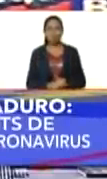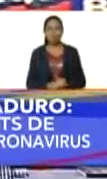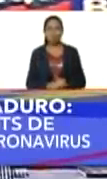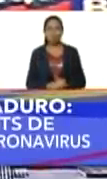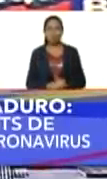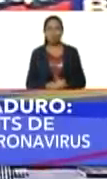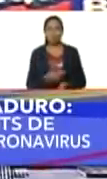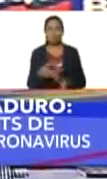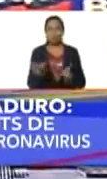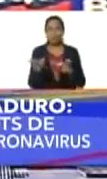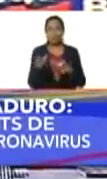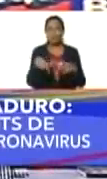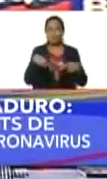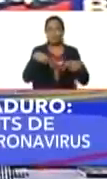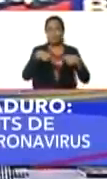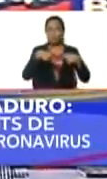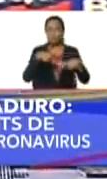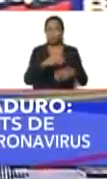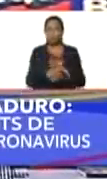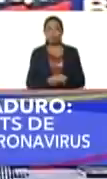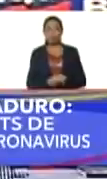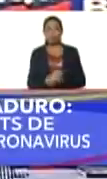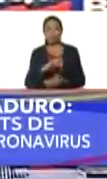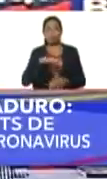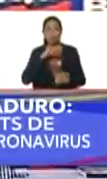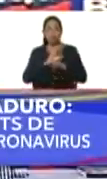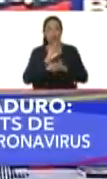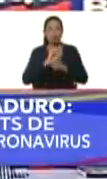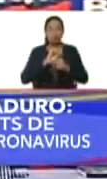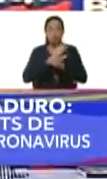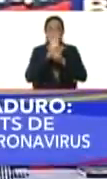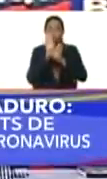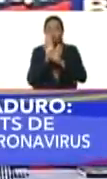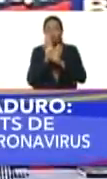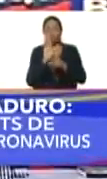¡Pah! Y nos cuidamos del coronavirus.